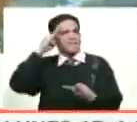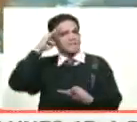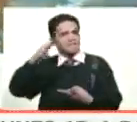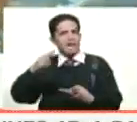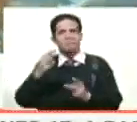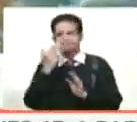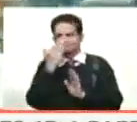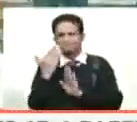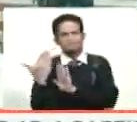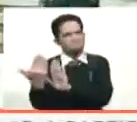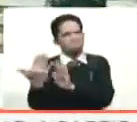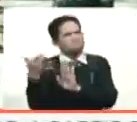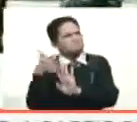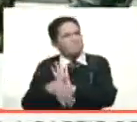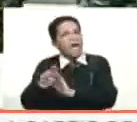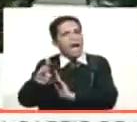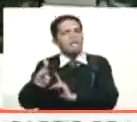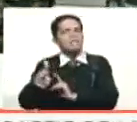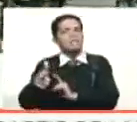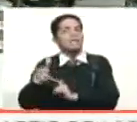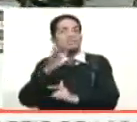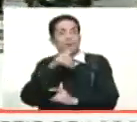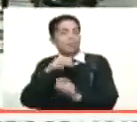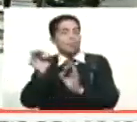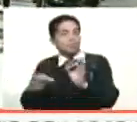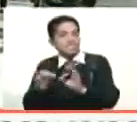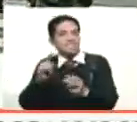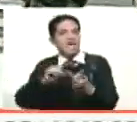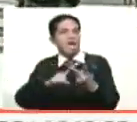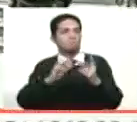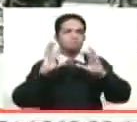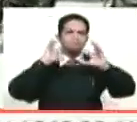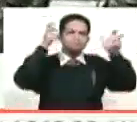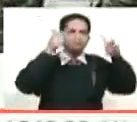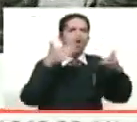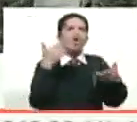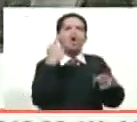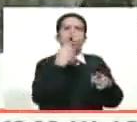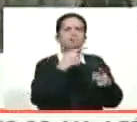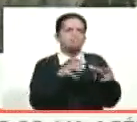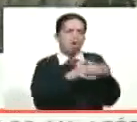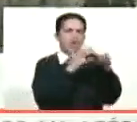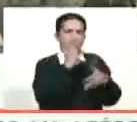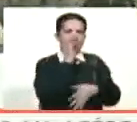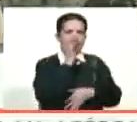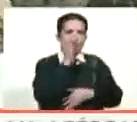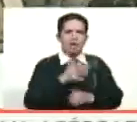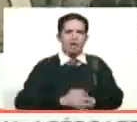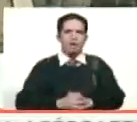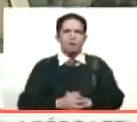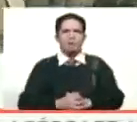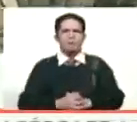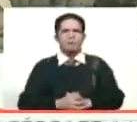injusticia, rebeldes ante el imperialismo, rebeldes ante la oligarquía.